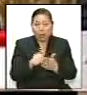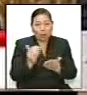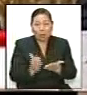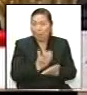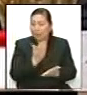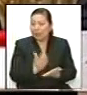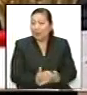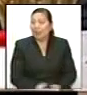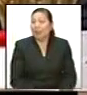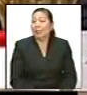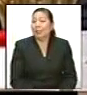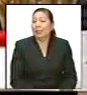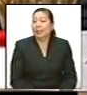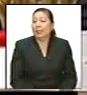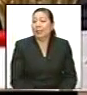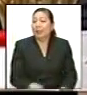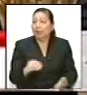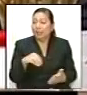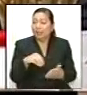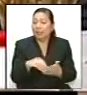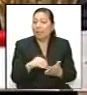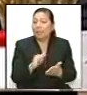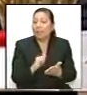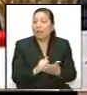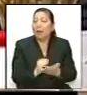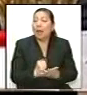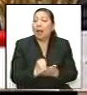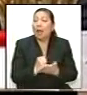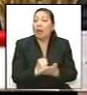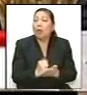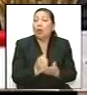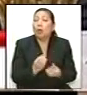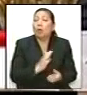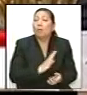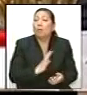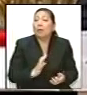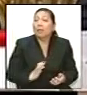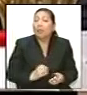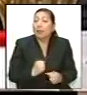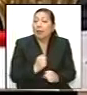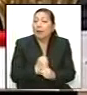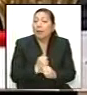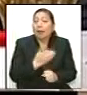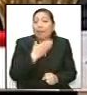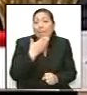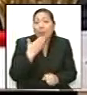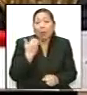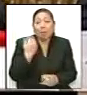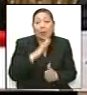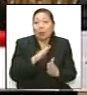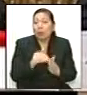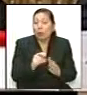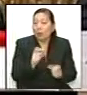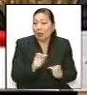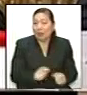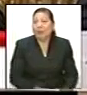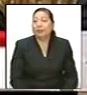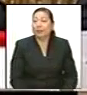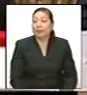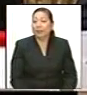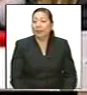país. Las consultorías están dedicadas a ayudarnos como Estado a que trabajemos mejor para los ciudadanos. Se ha